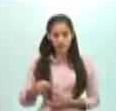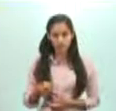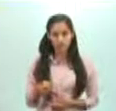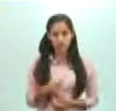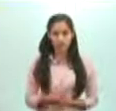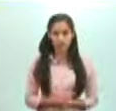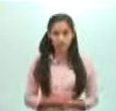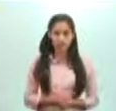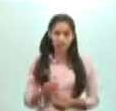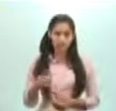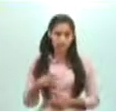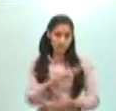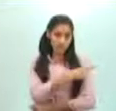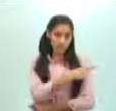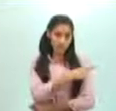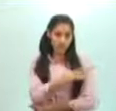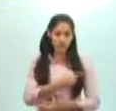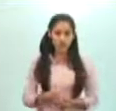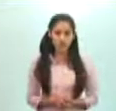nivel primario,